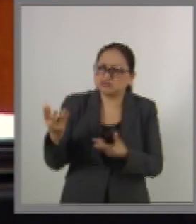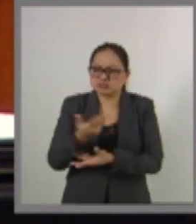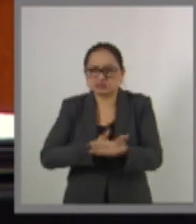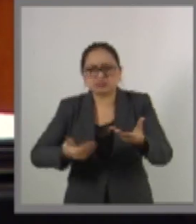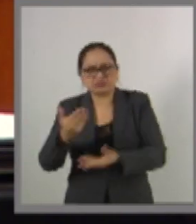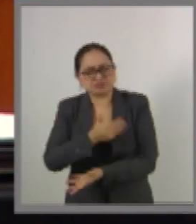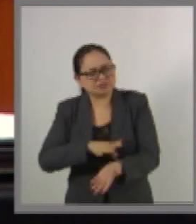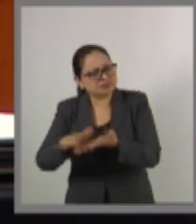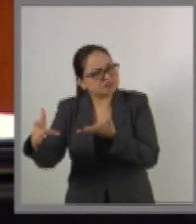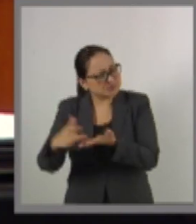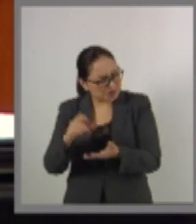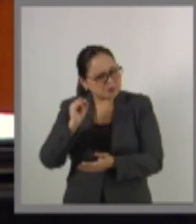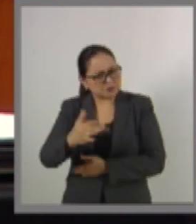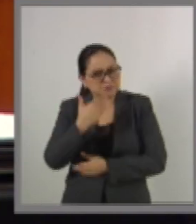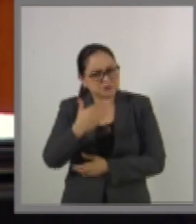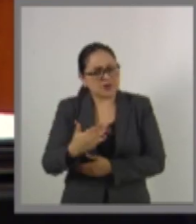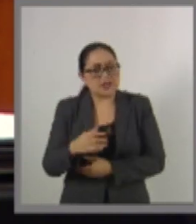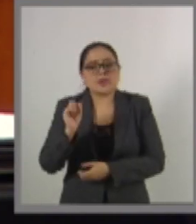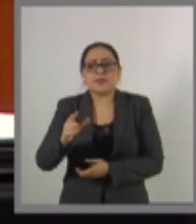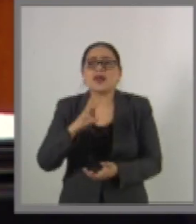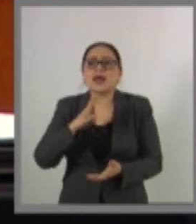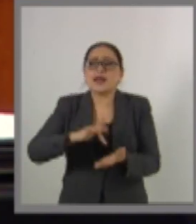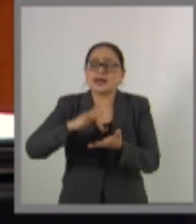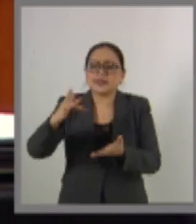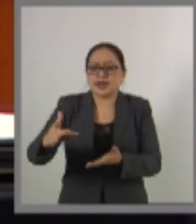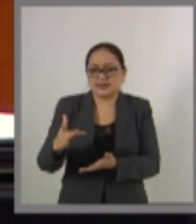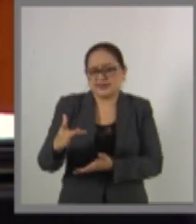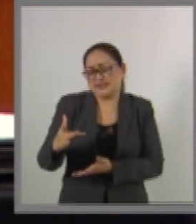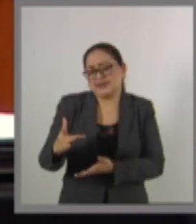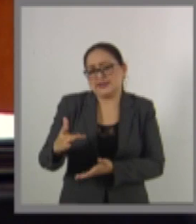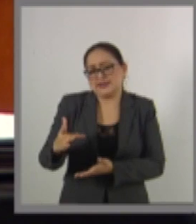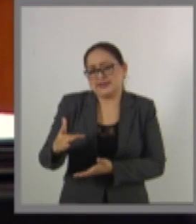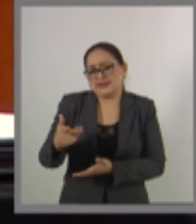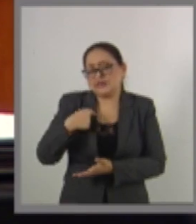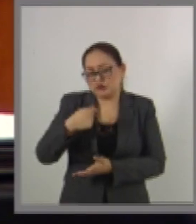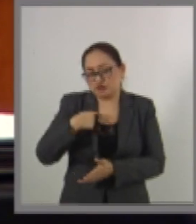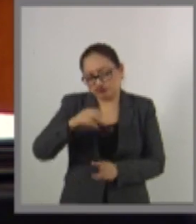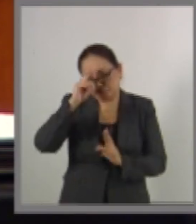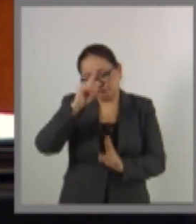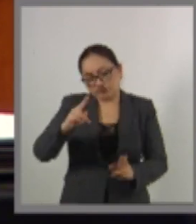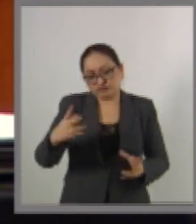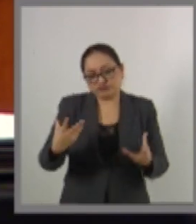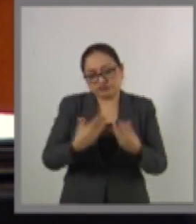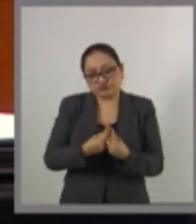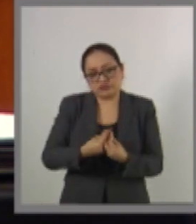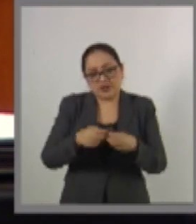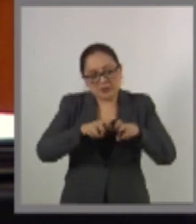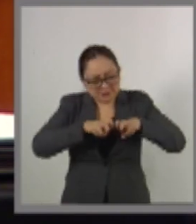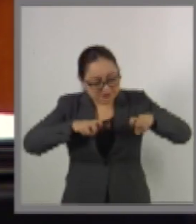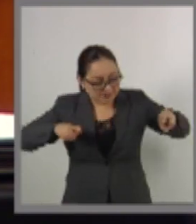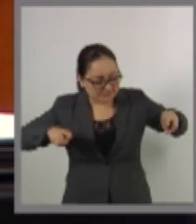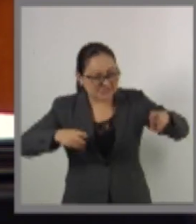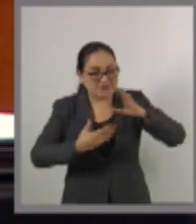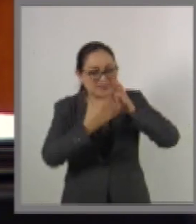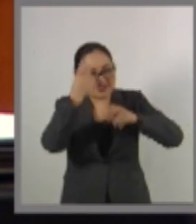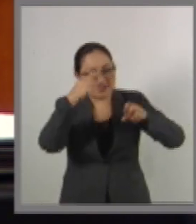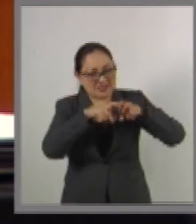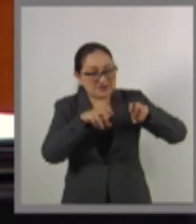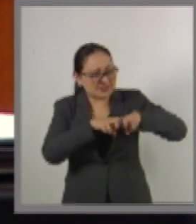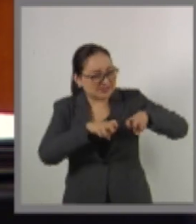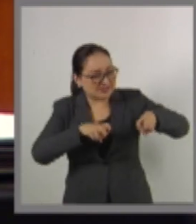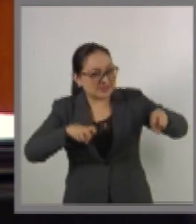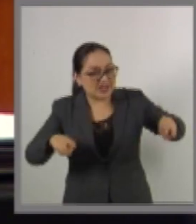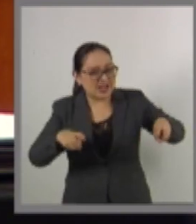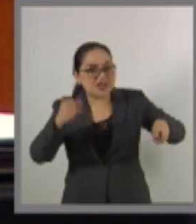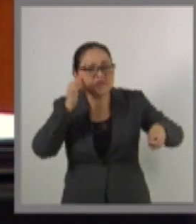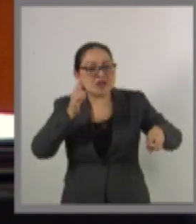constructivas. Y le agradezco también haber sido y tener el privilegio de haber sido convidado a su mesa a disfrutar de ese